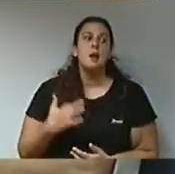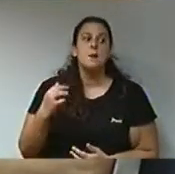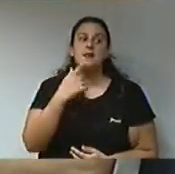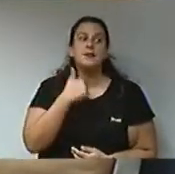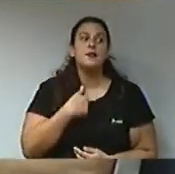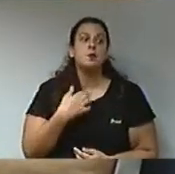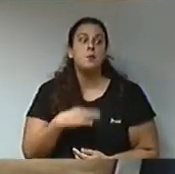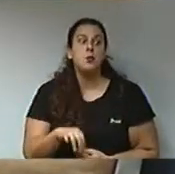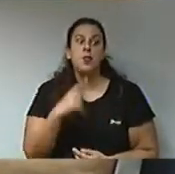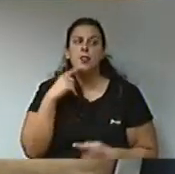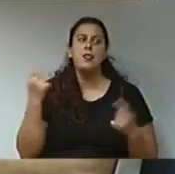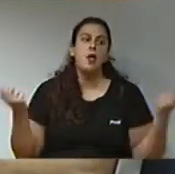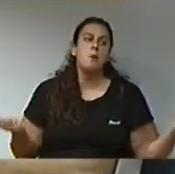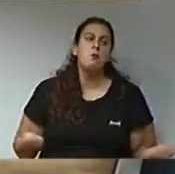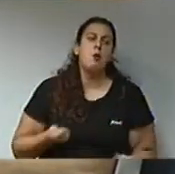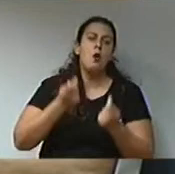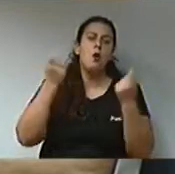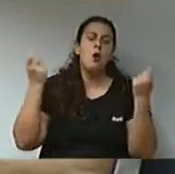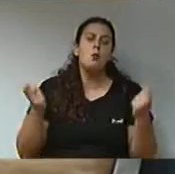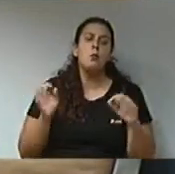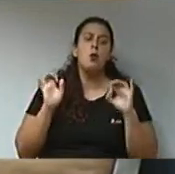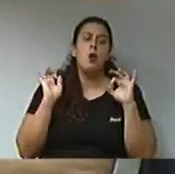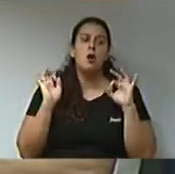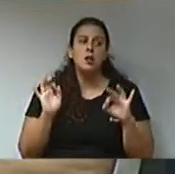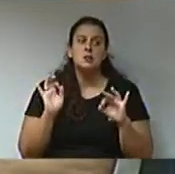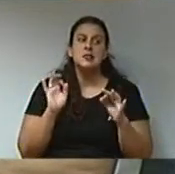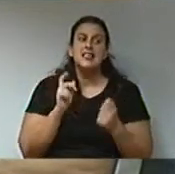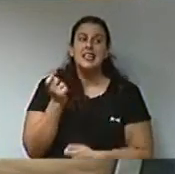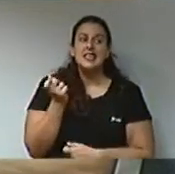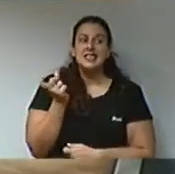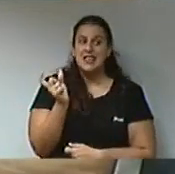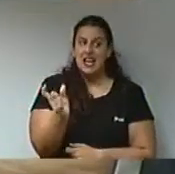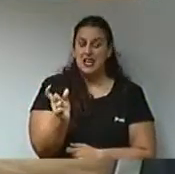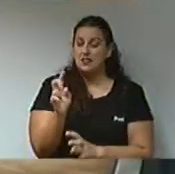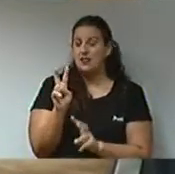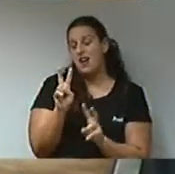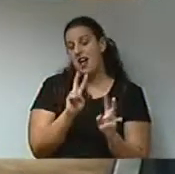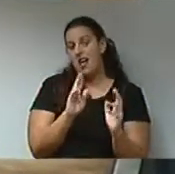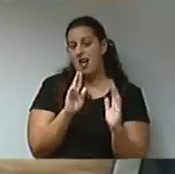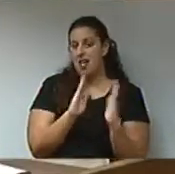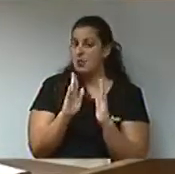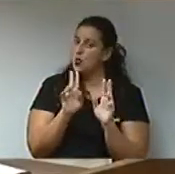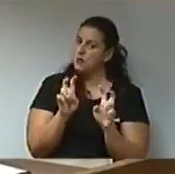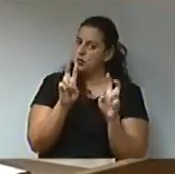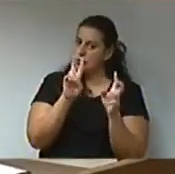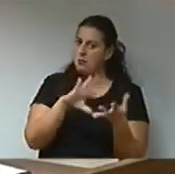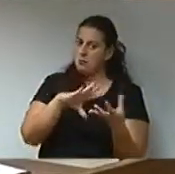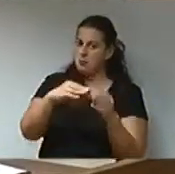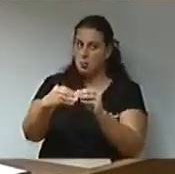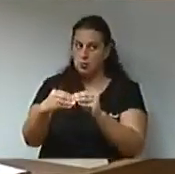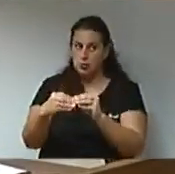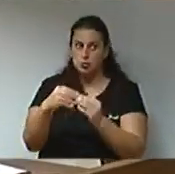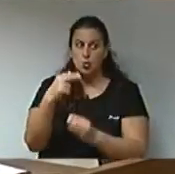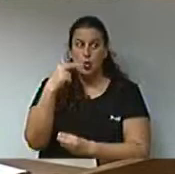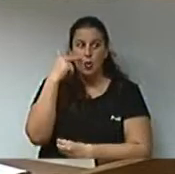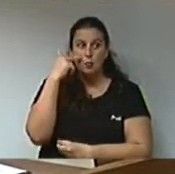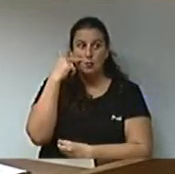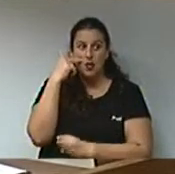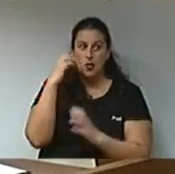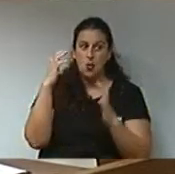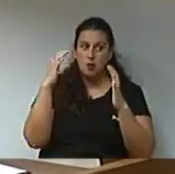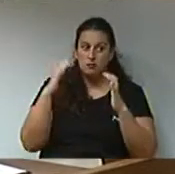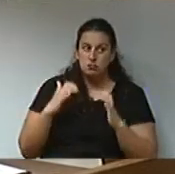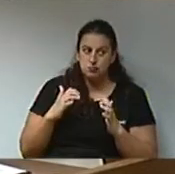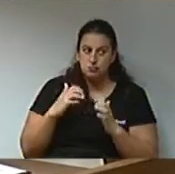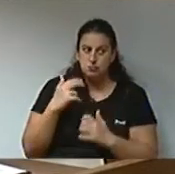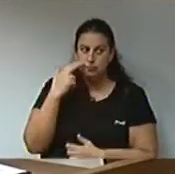dicho que anunciará que van a acomodar la tarifa a los nuevos tiempos del IRPF? ¿Tiene miedo a la palabra deflactar?